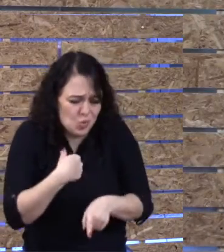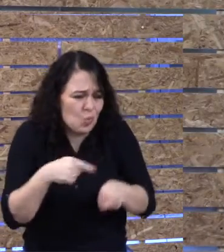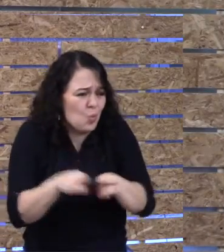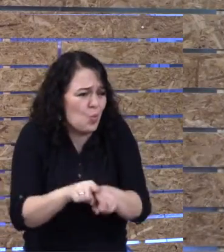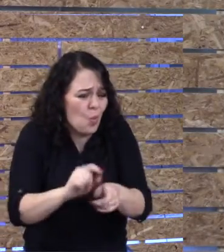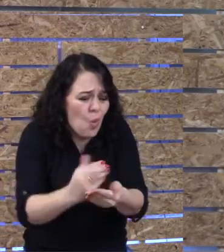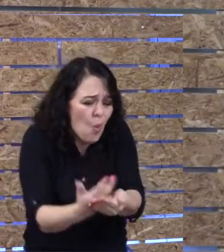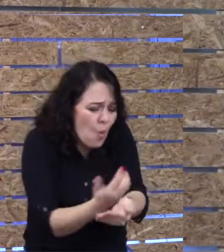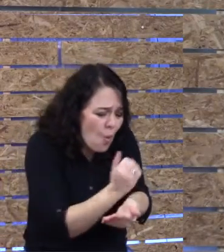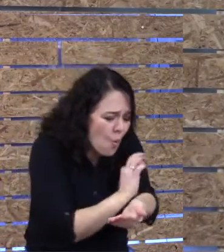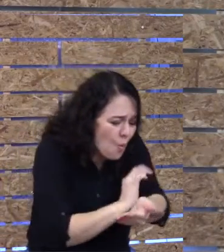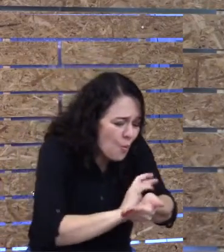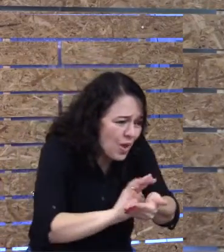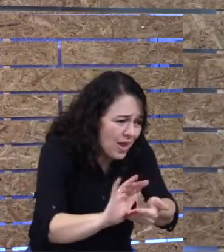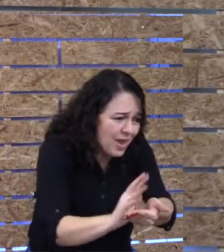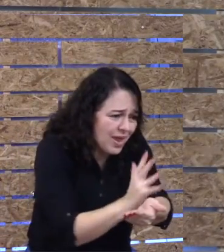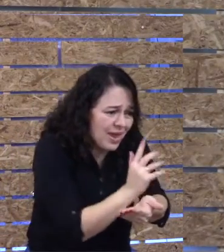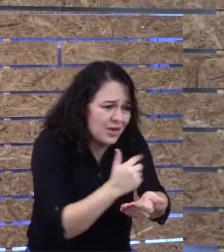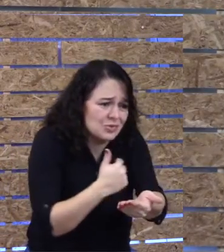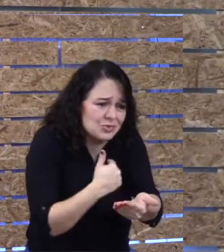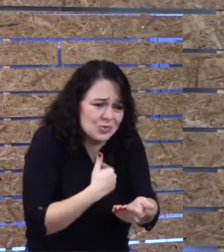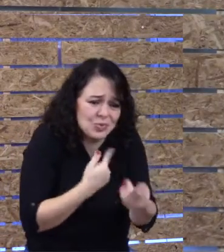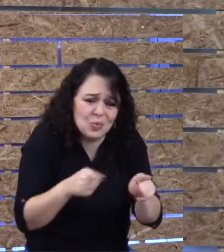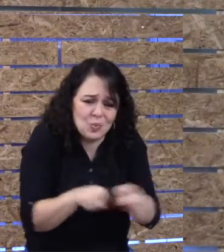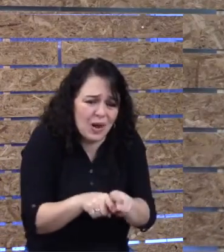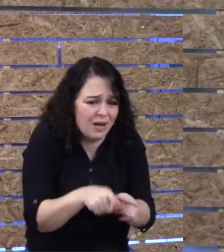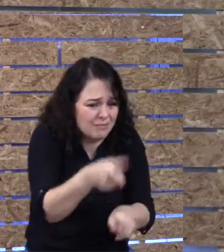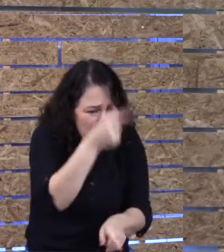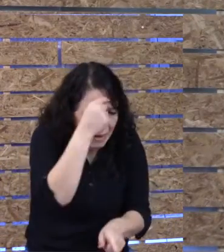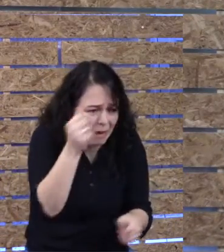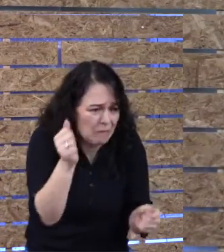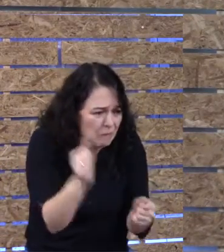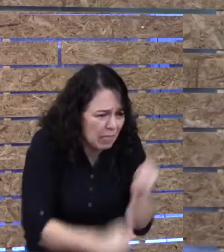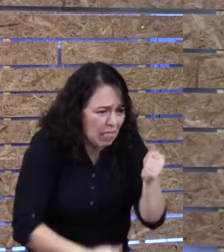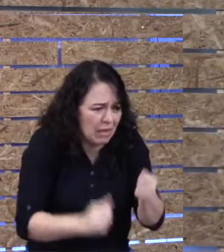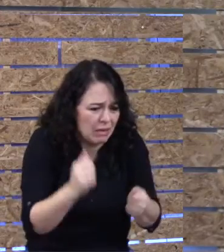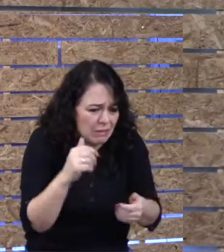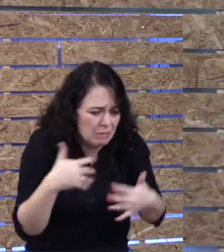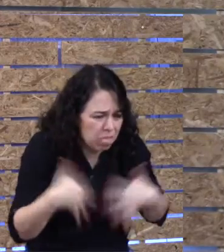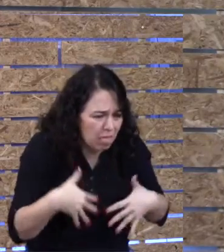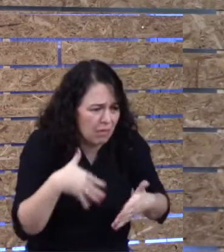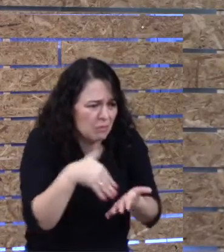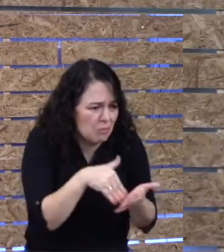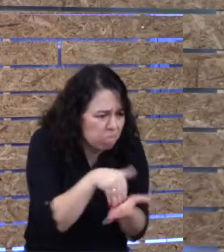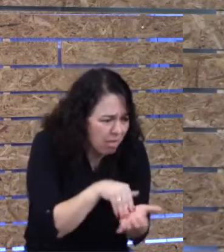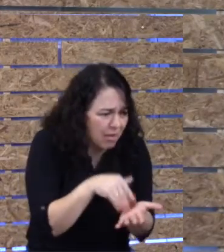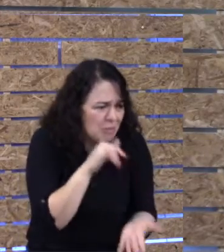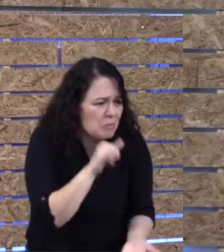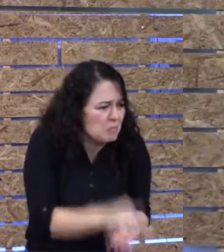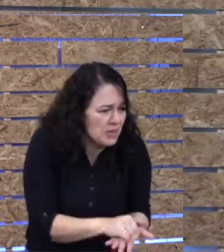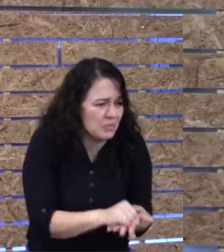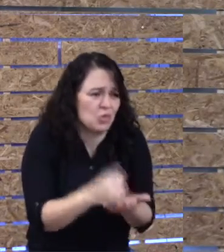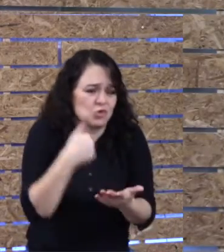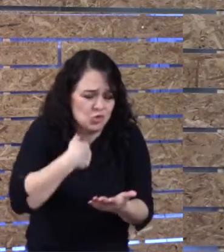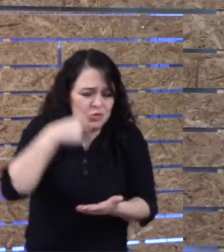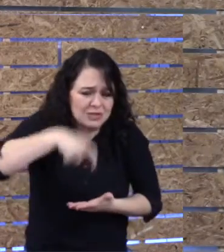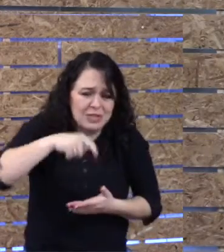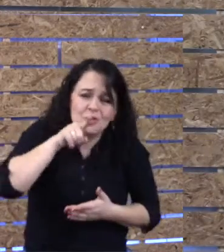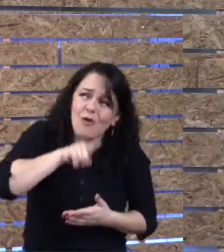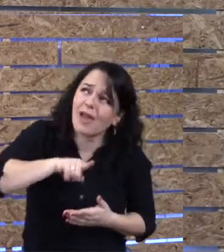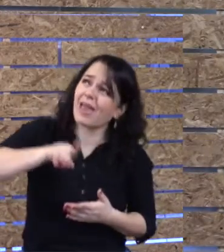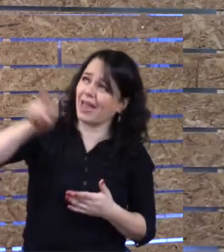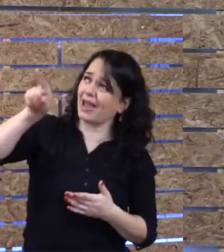una lectura típica de esta metáfora de pastor y oveja, en la que nosotros nos posicionamos mal. Algunos creen